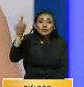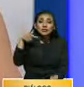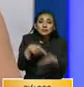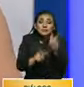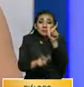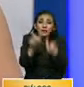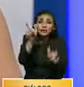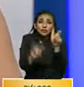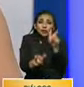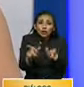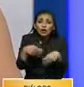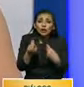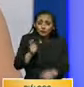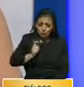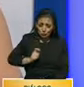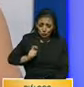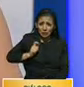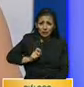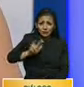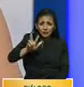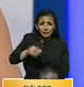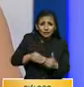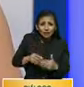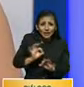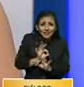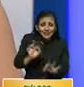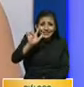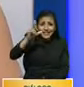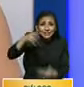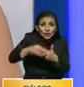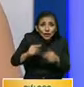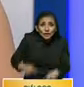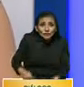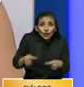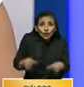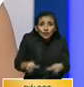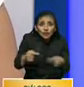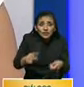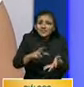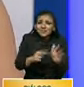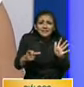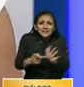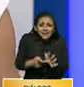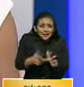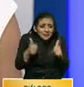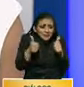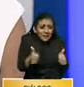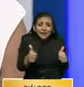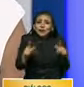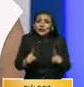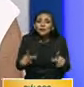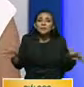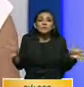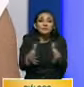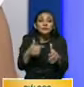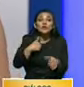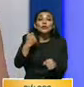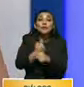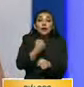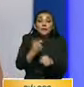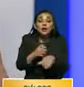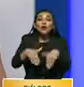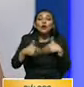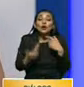habitantes viven con menos de $3 al día. Eso es grosería. 10 segundos. Recuperaré el empleo